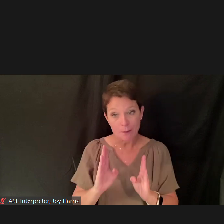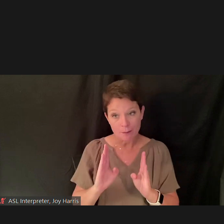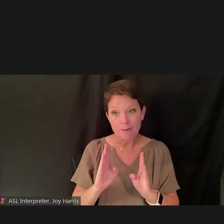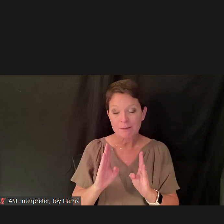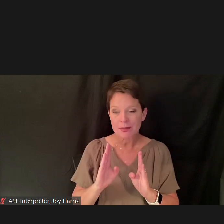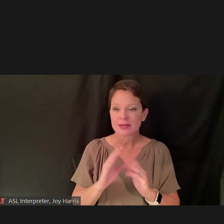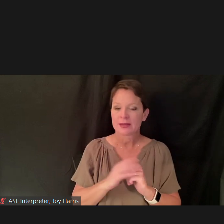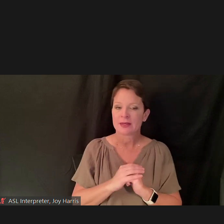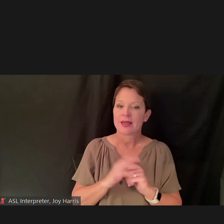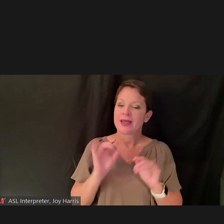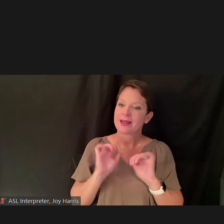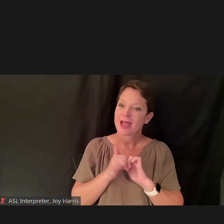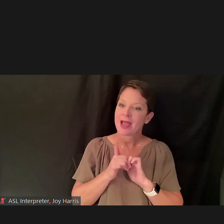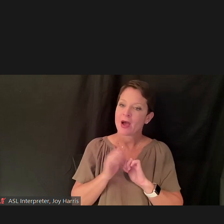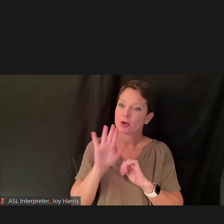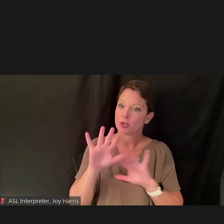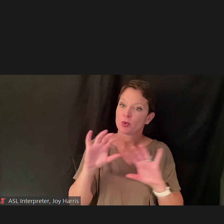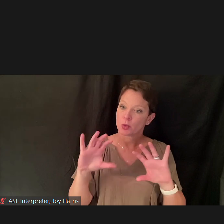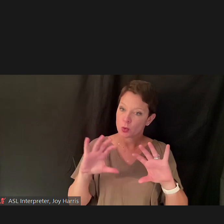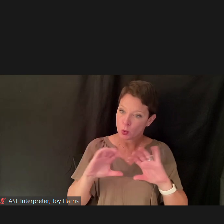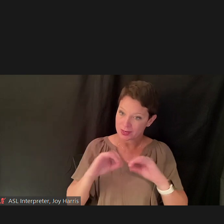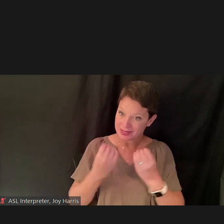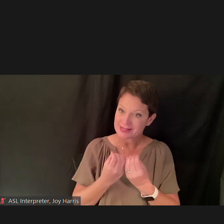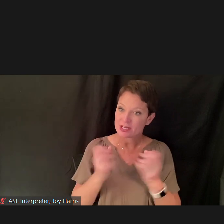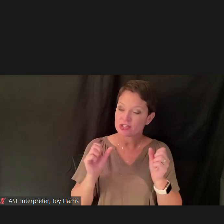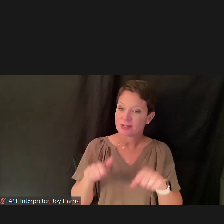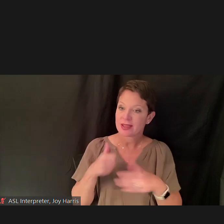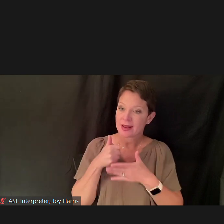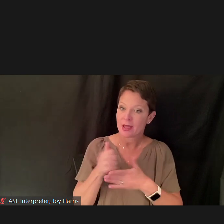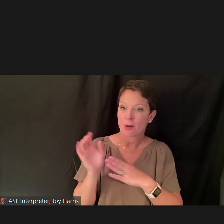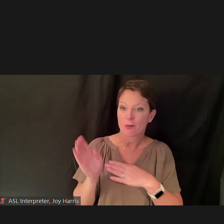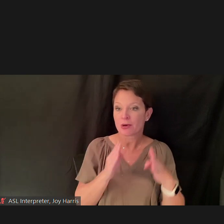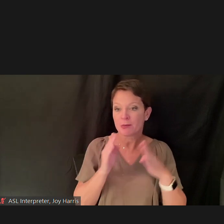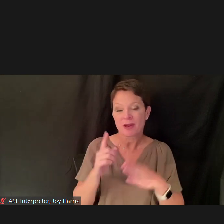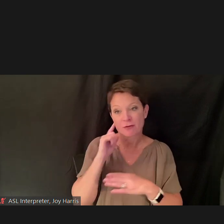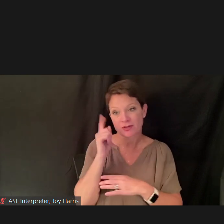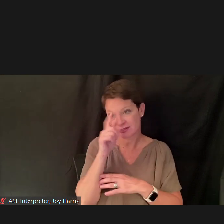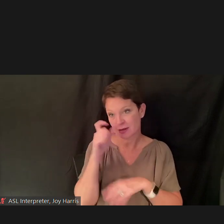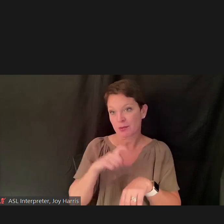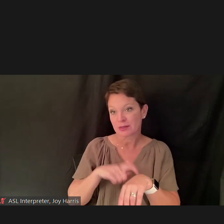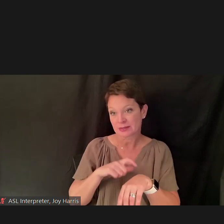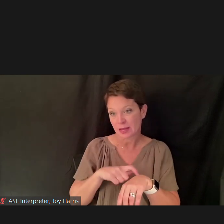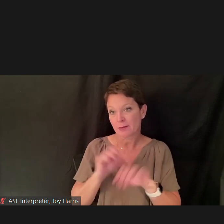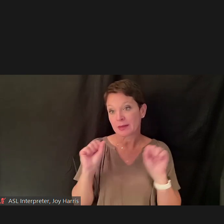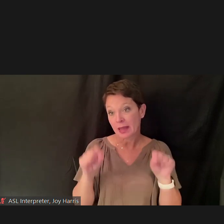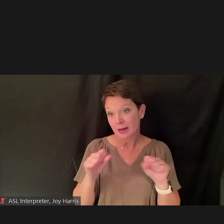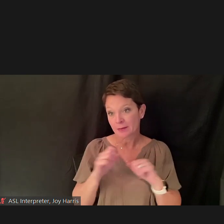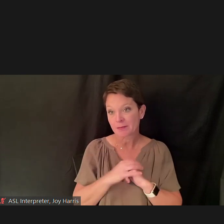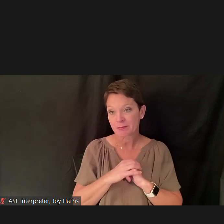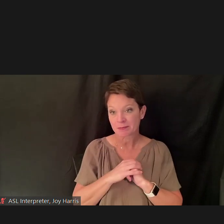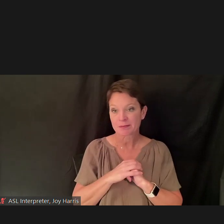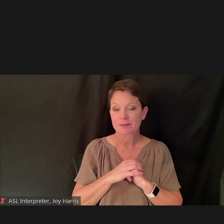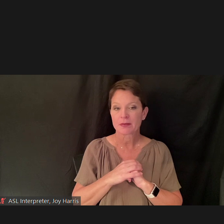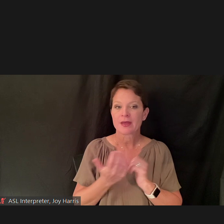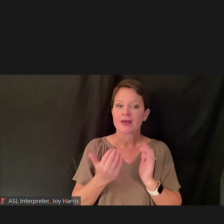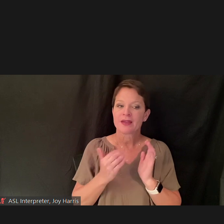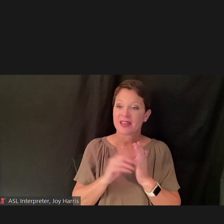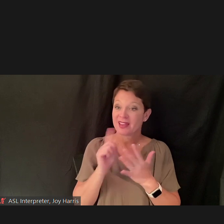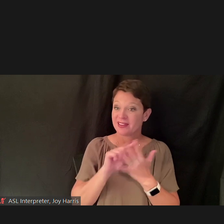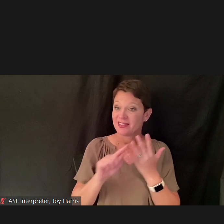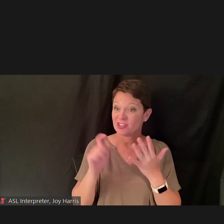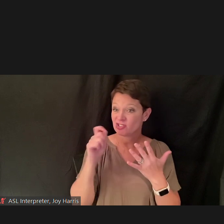cómo manejar en su casa, ¿Cómo ayudar a prepararse